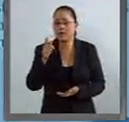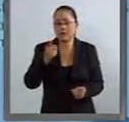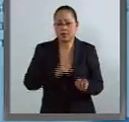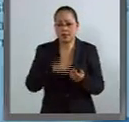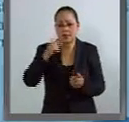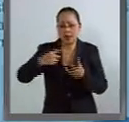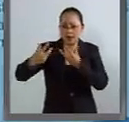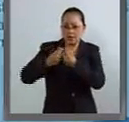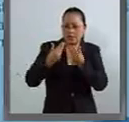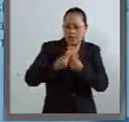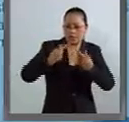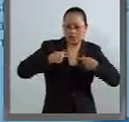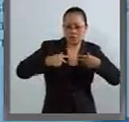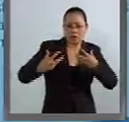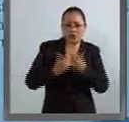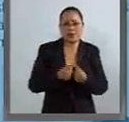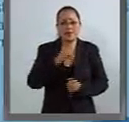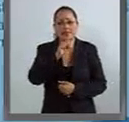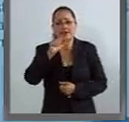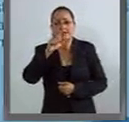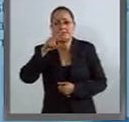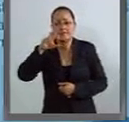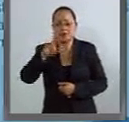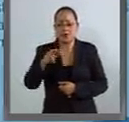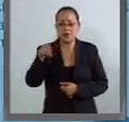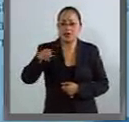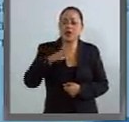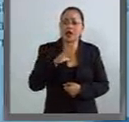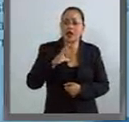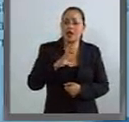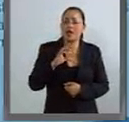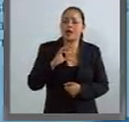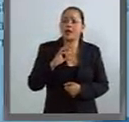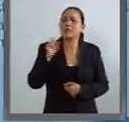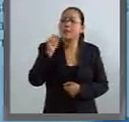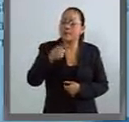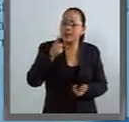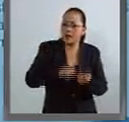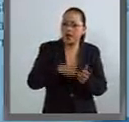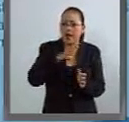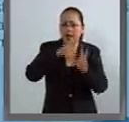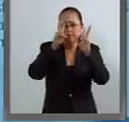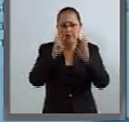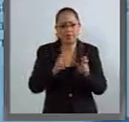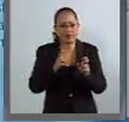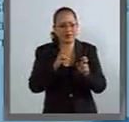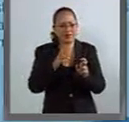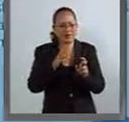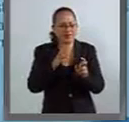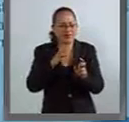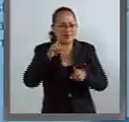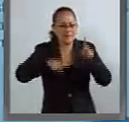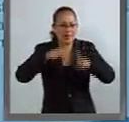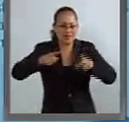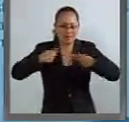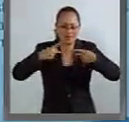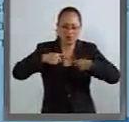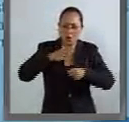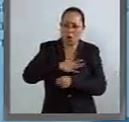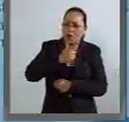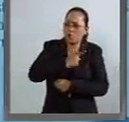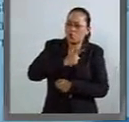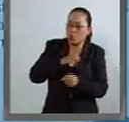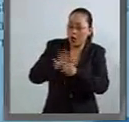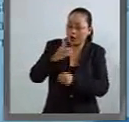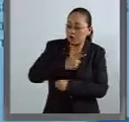a la ciudadanía. El Salvador, ellos también tienen contenidos segmentados según la audiencia y según